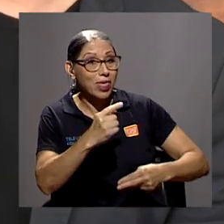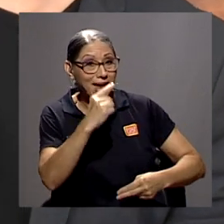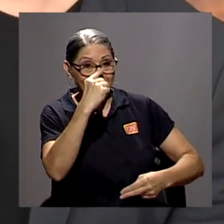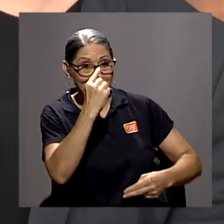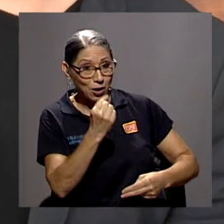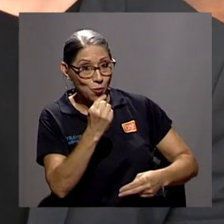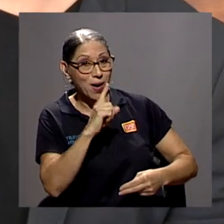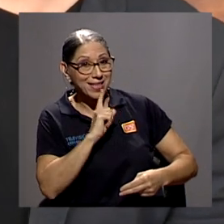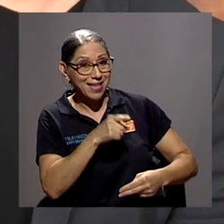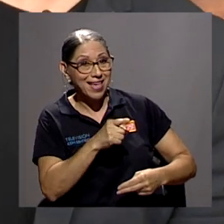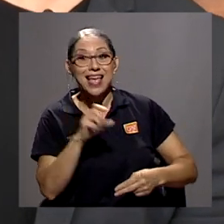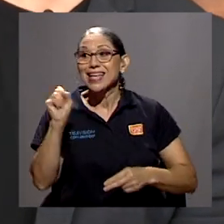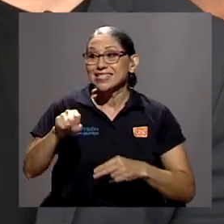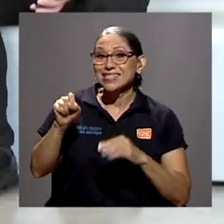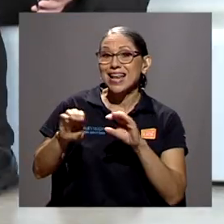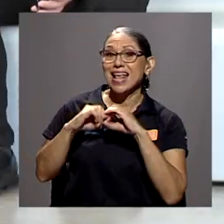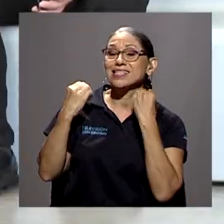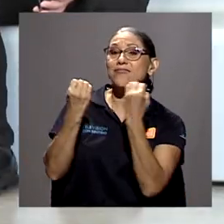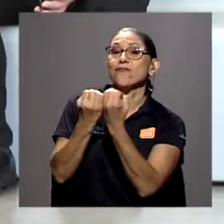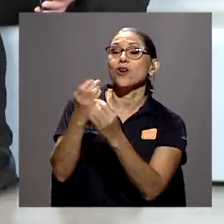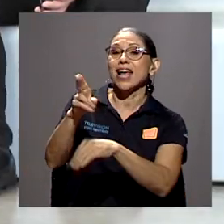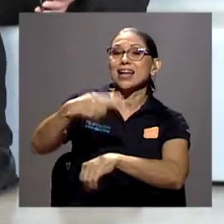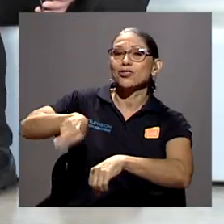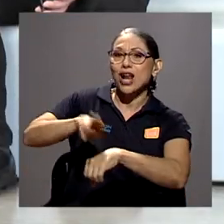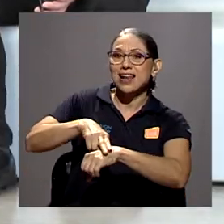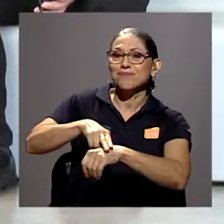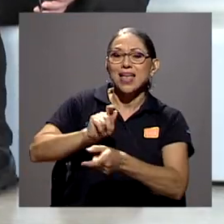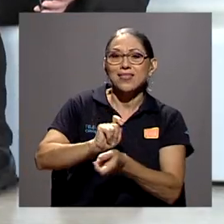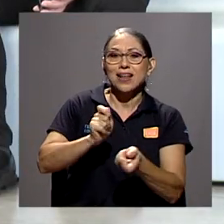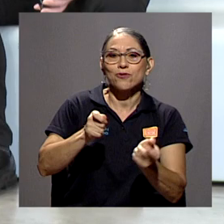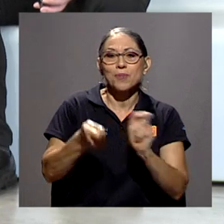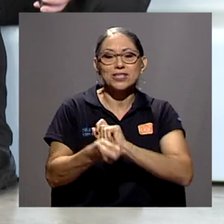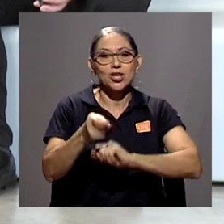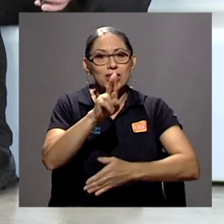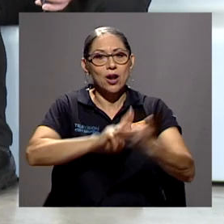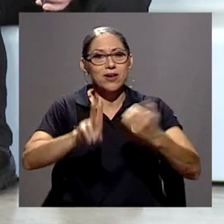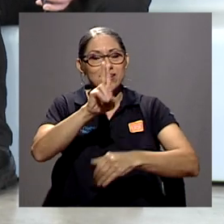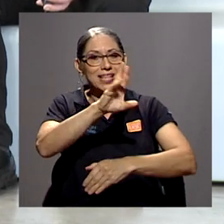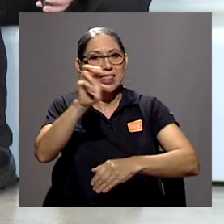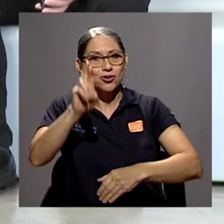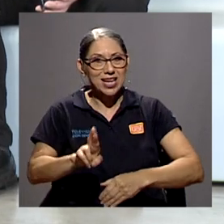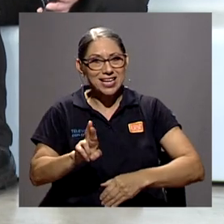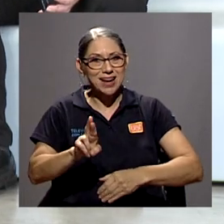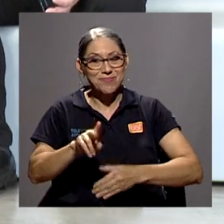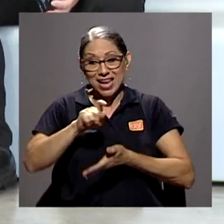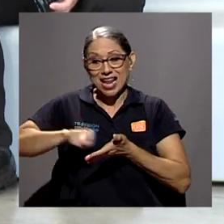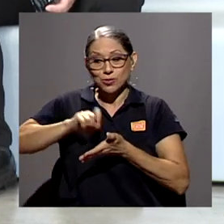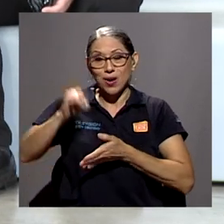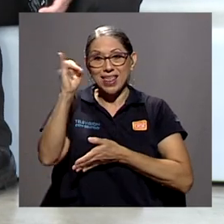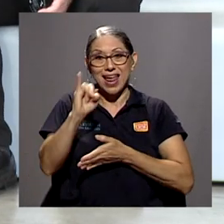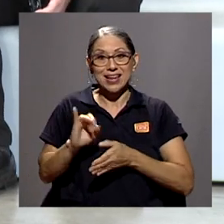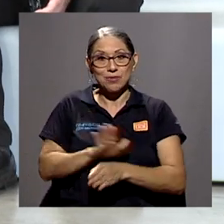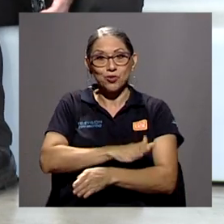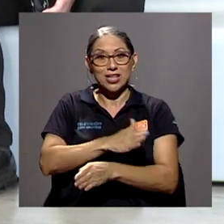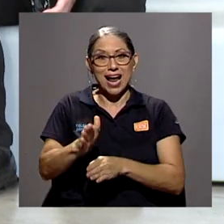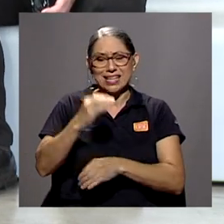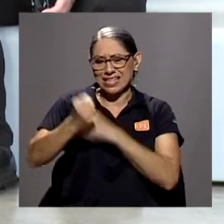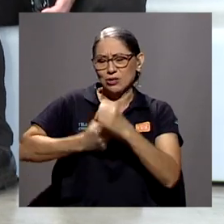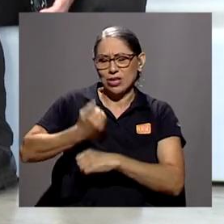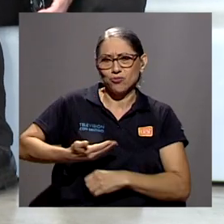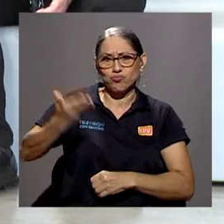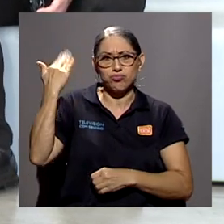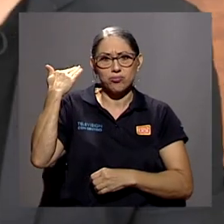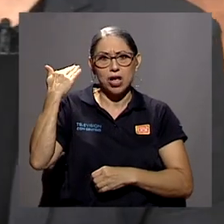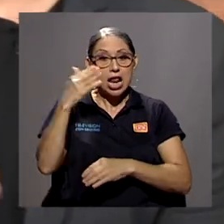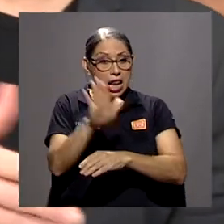la sinfónica nacional nacional y las transformaciones que sufre la universidad de costa rica que la escuela de música de los 70s 13 es la profesionalización de la música en costa rica es